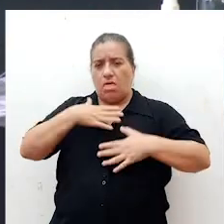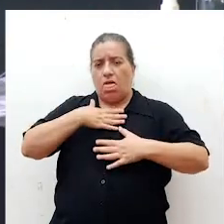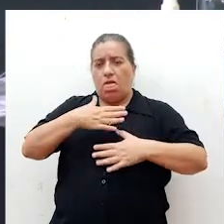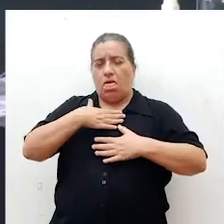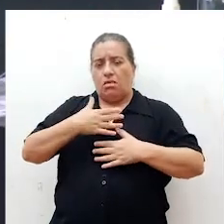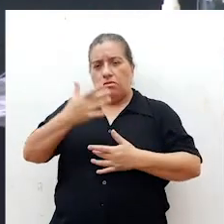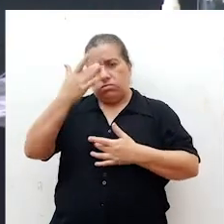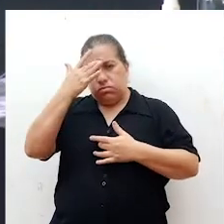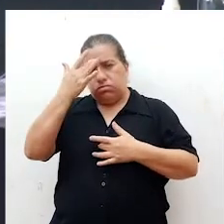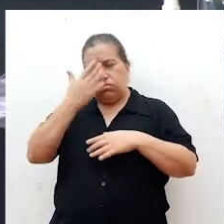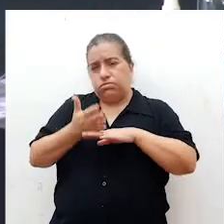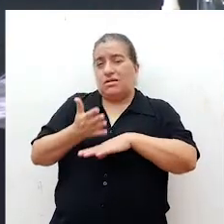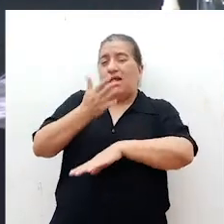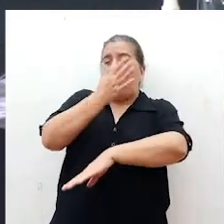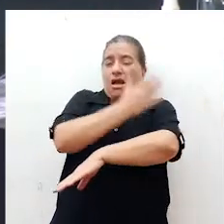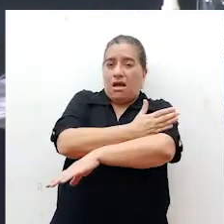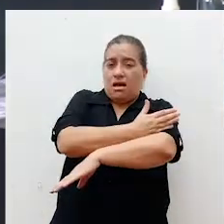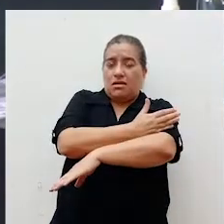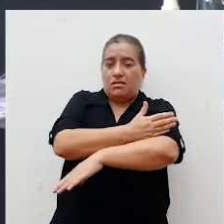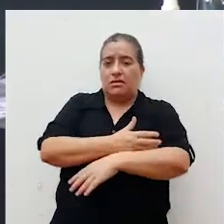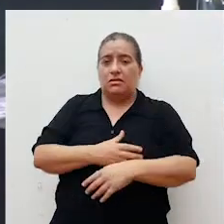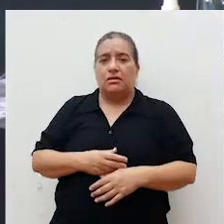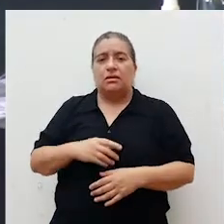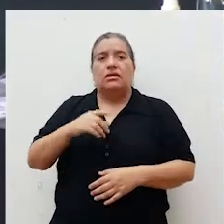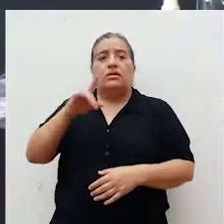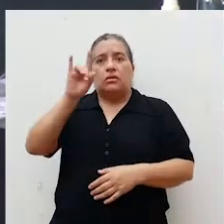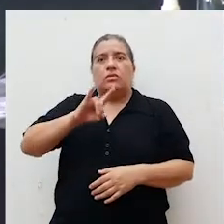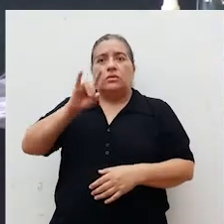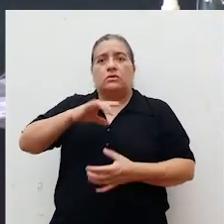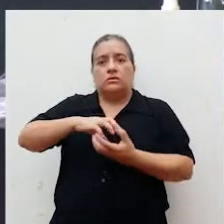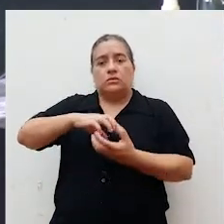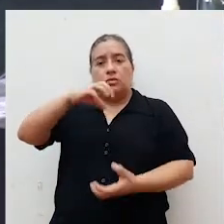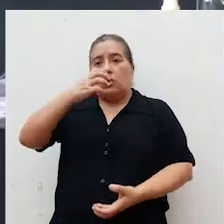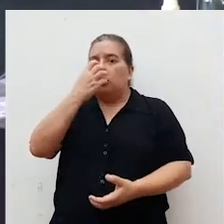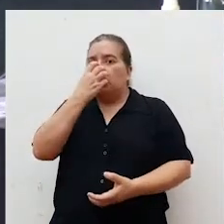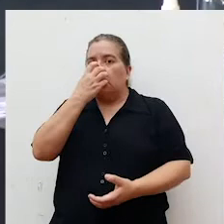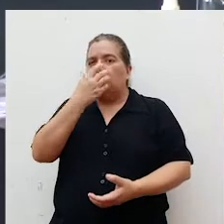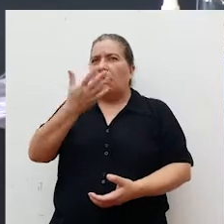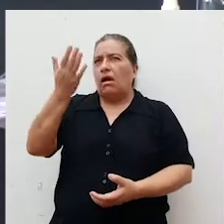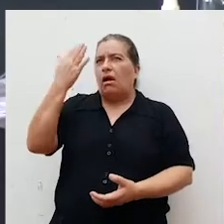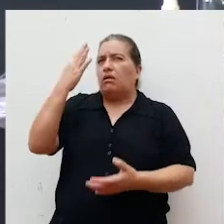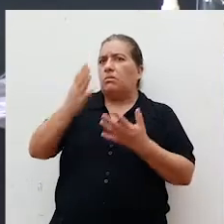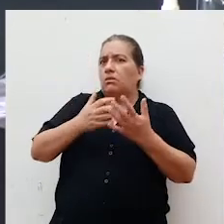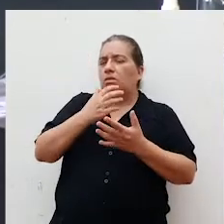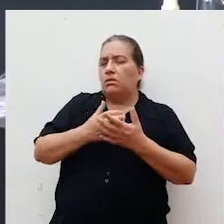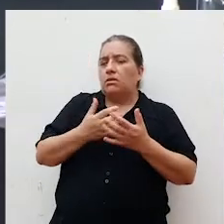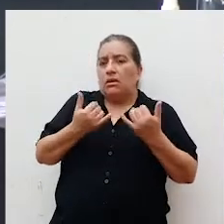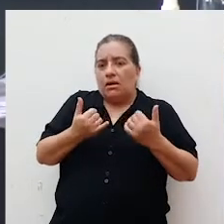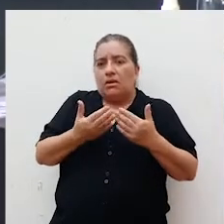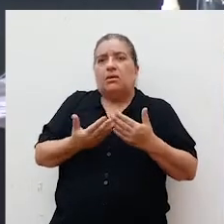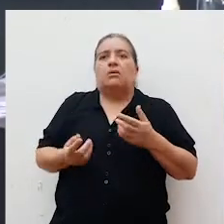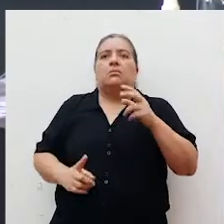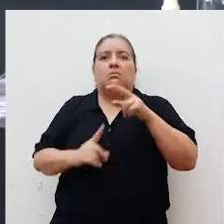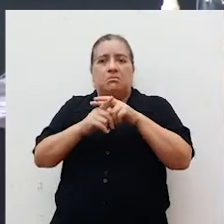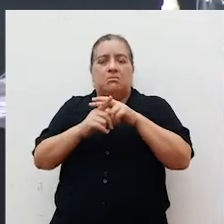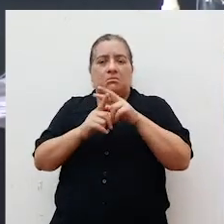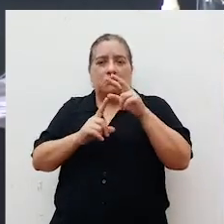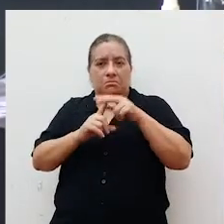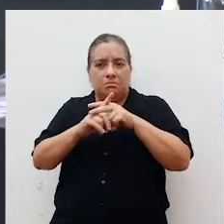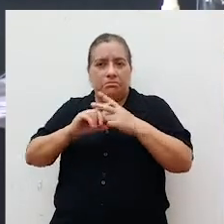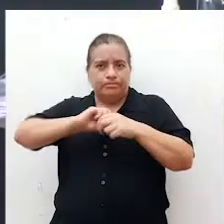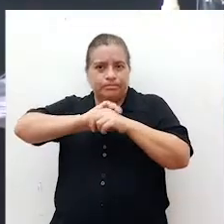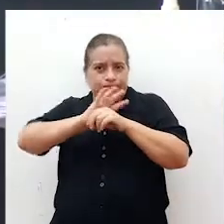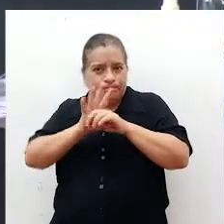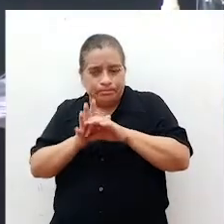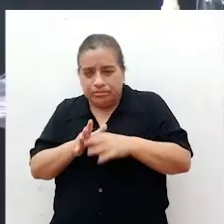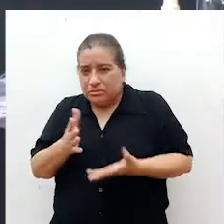hospitalización son las enfermedades respiratorias y ya había una brecha respecto de la cobertura del oxígeno, no se entendía, tal